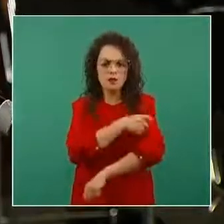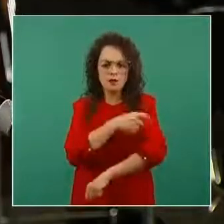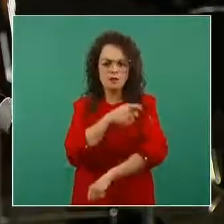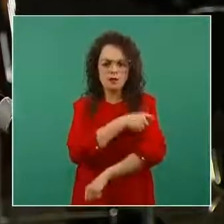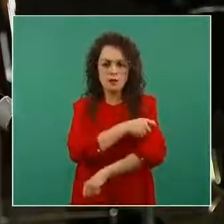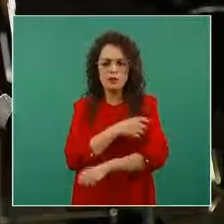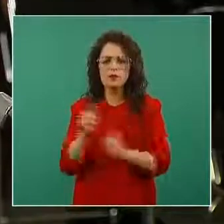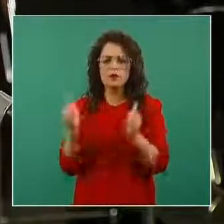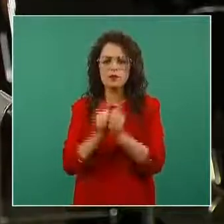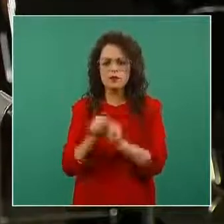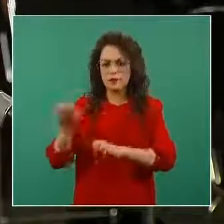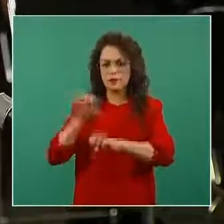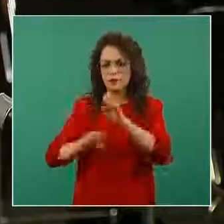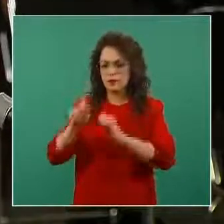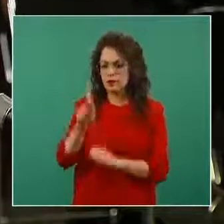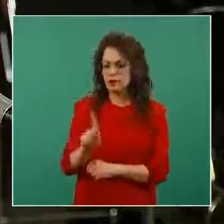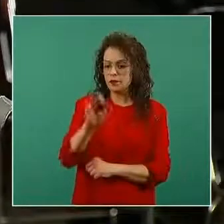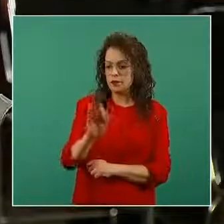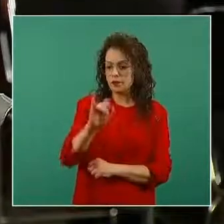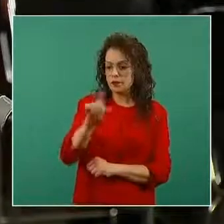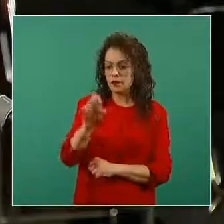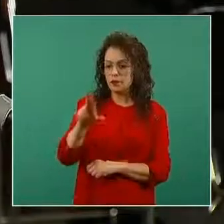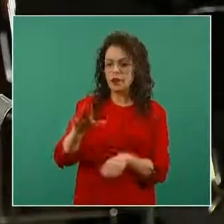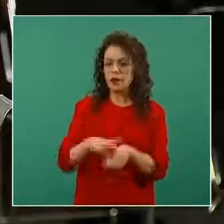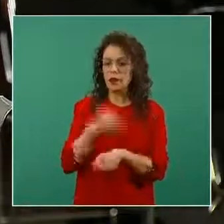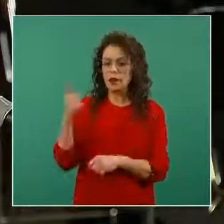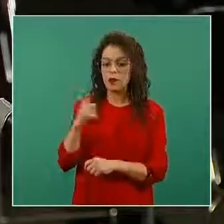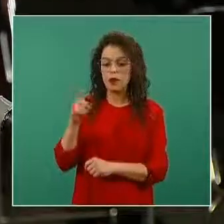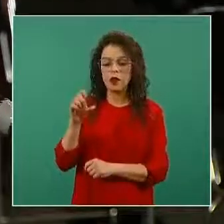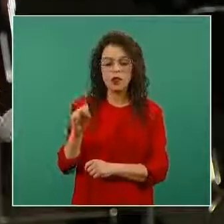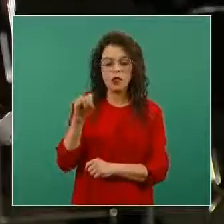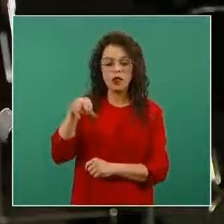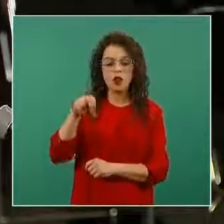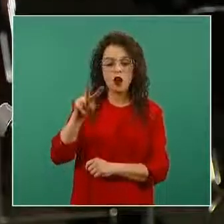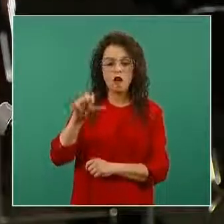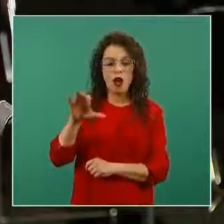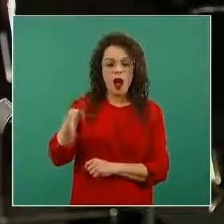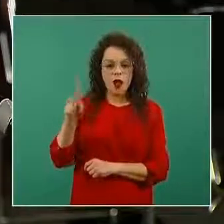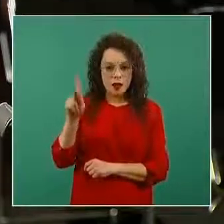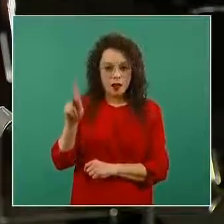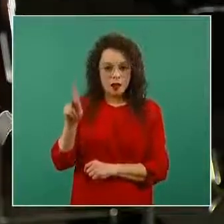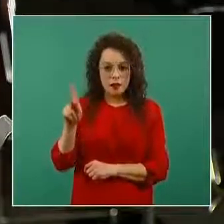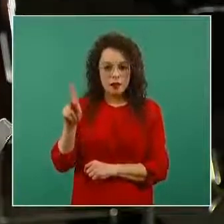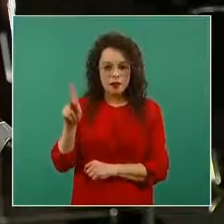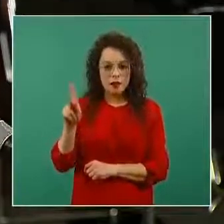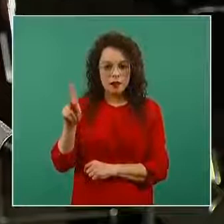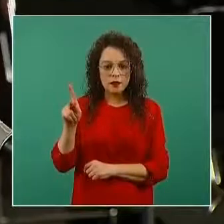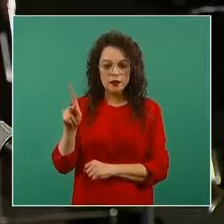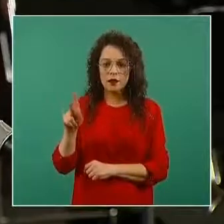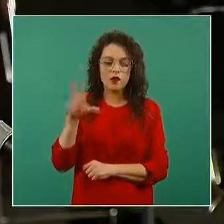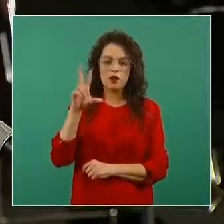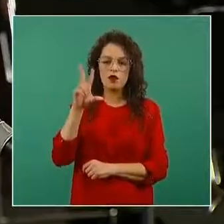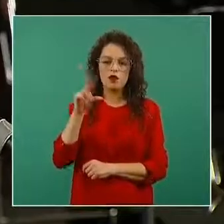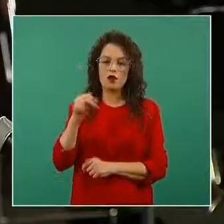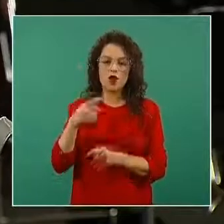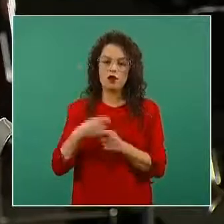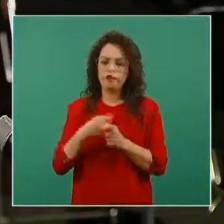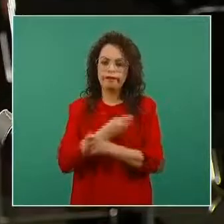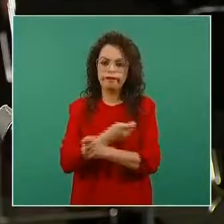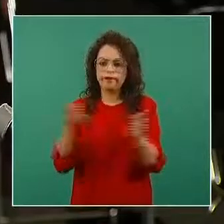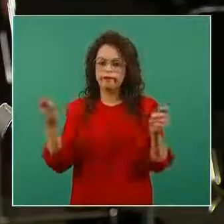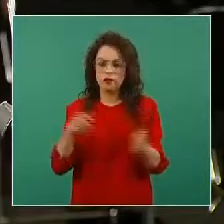de Pfizer, ¿no? Porque la de Sinovac de CanSino ya no... La Sinovac, perdón, no se iba a seguir repartiendo en la Ciudad de